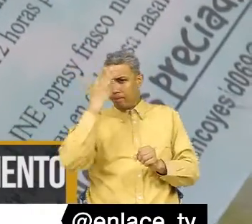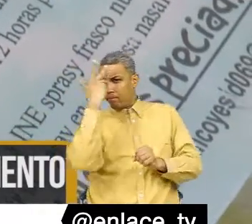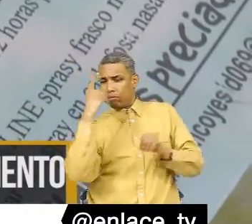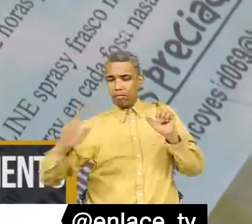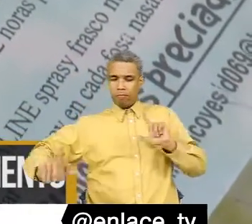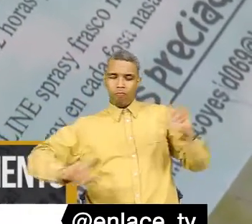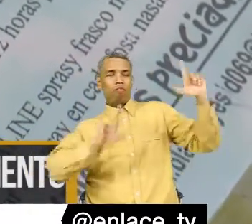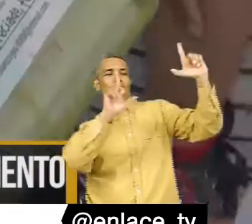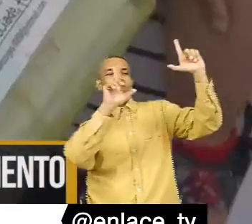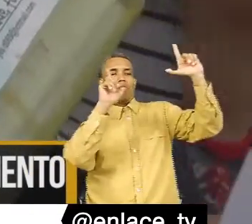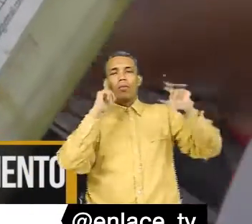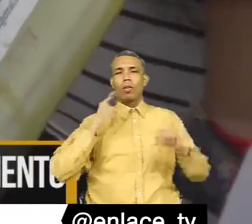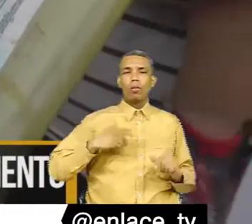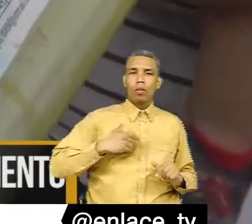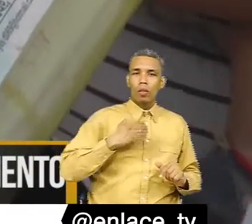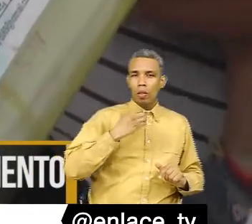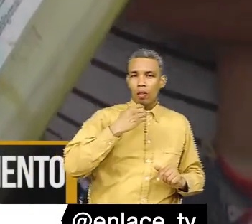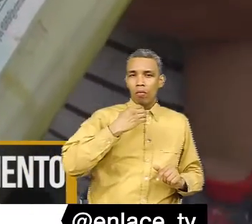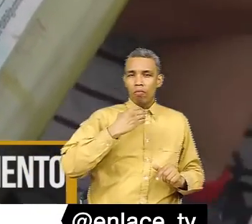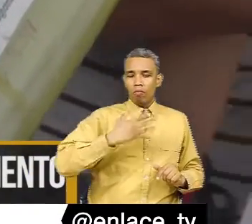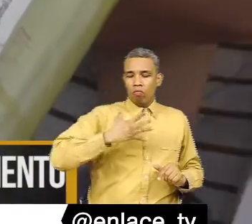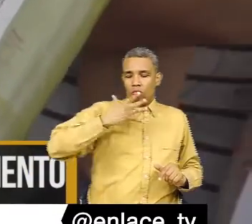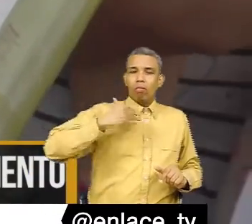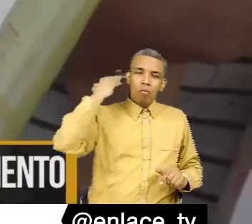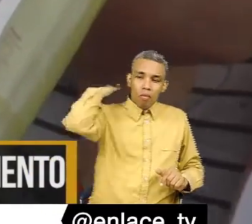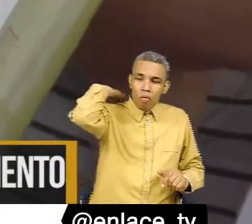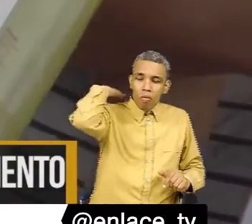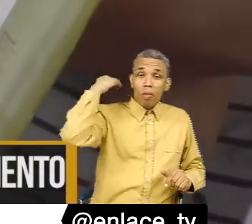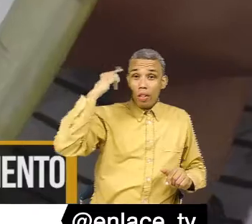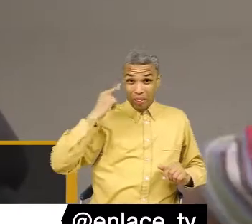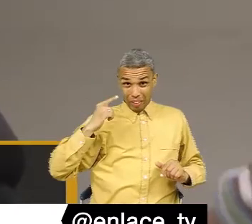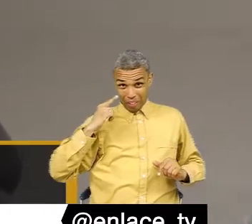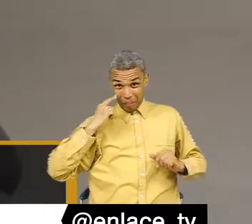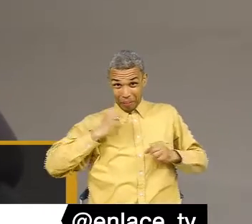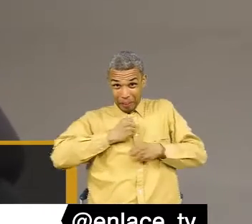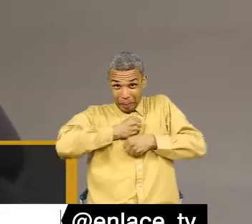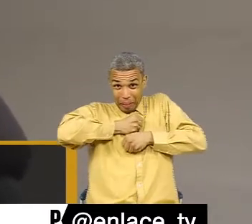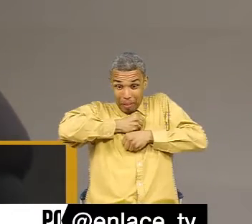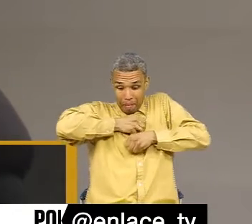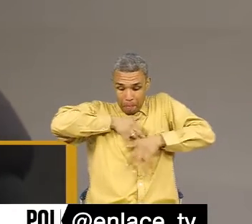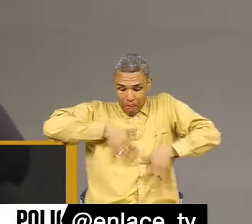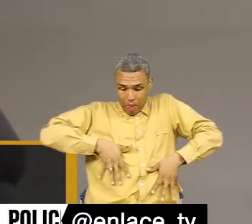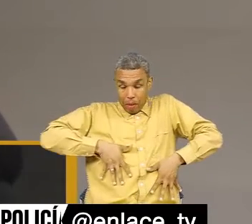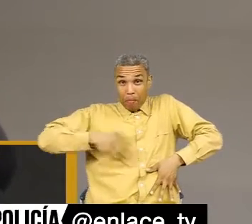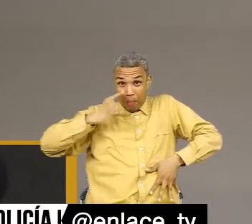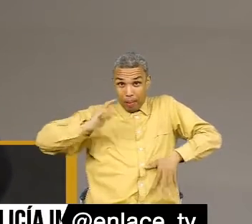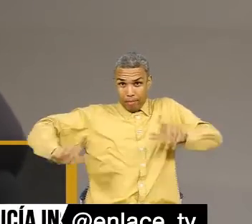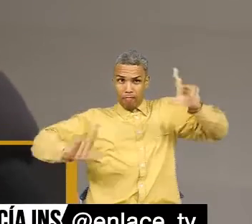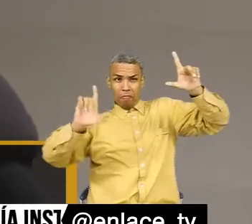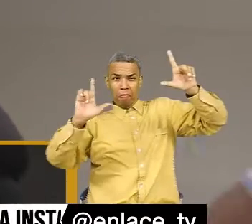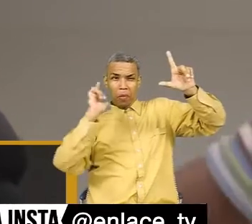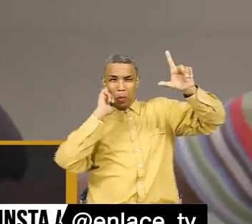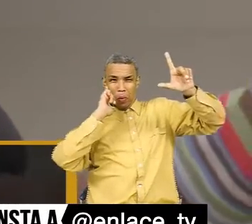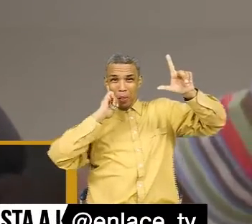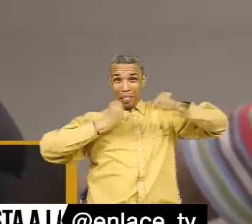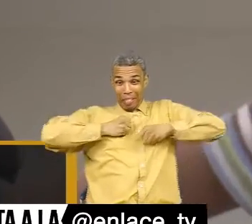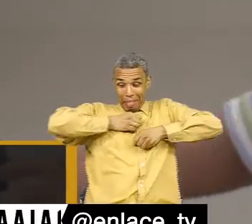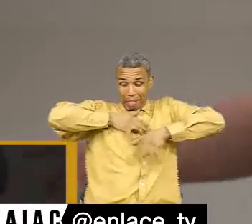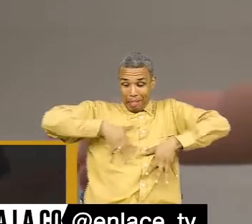una infección. Un pediatra en la clínica Magdalena manda unos medicamentos, pero estos